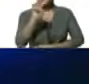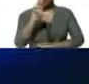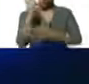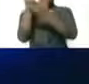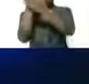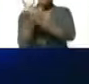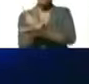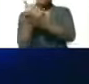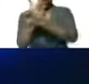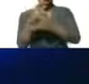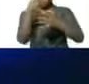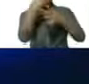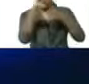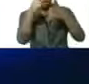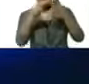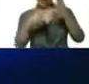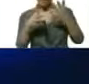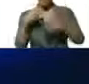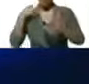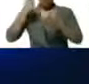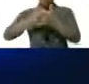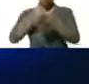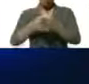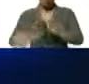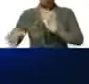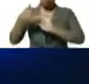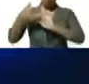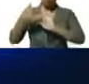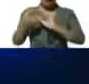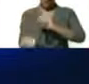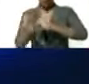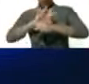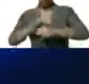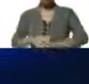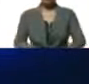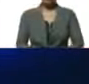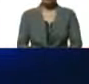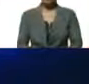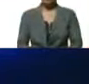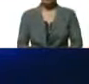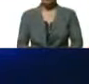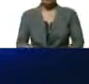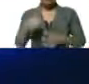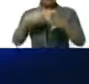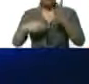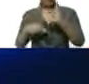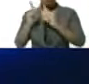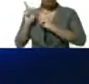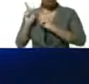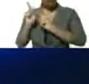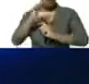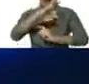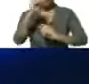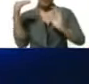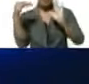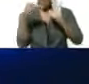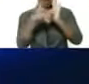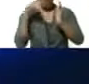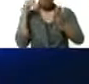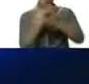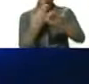toneladas de material para el combate contra el COVID-19. Entre ellas, 500.000